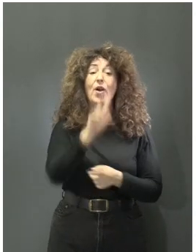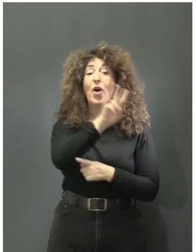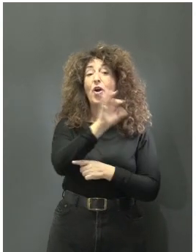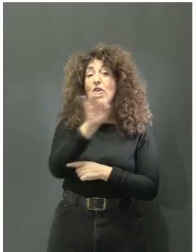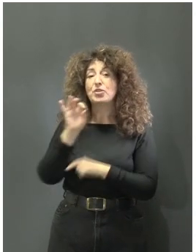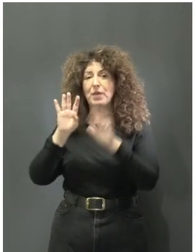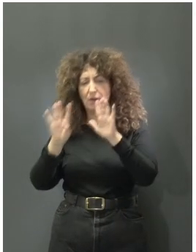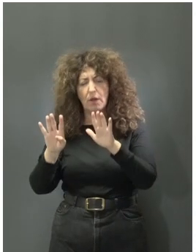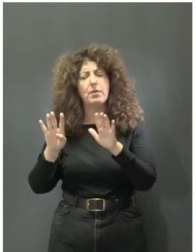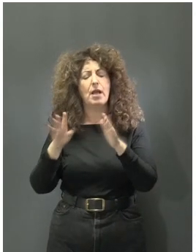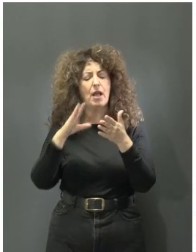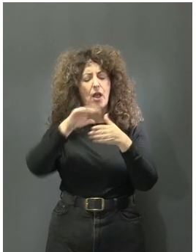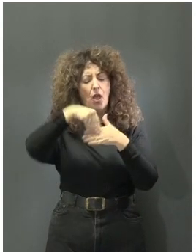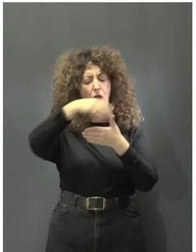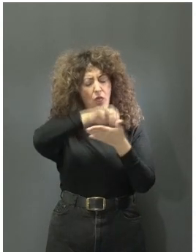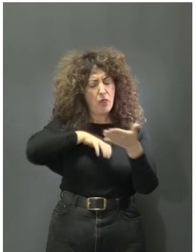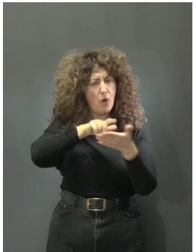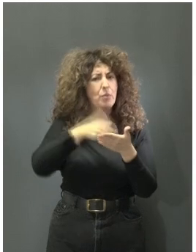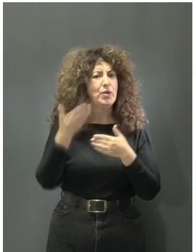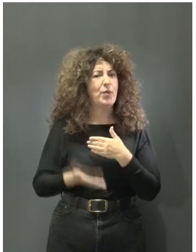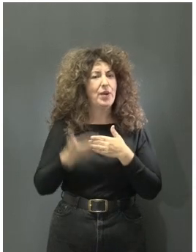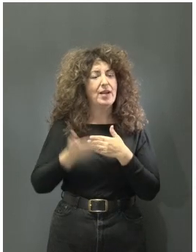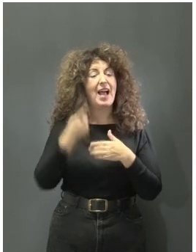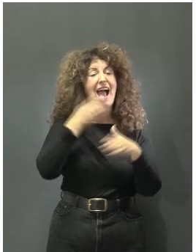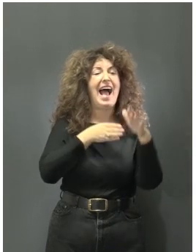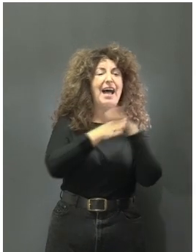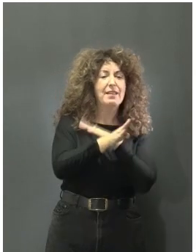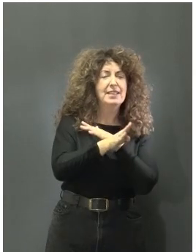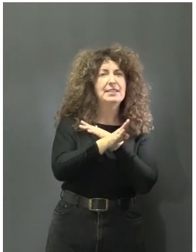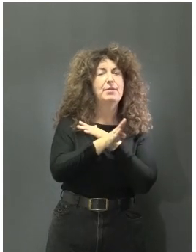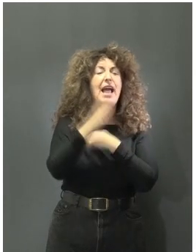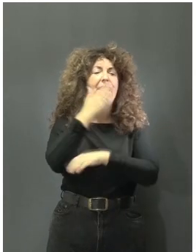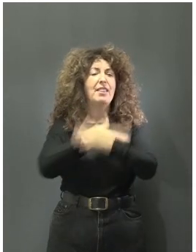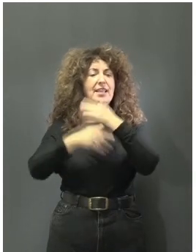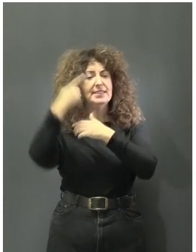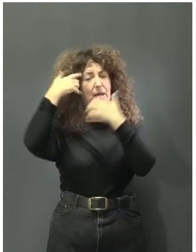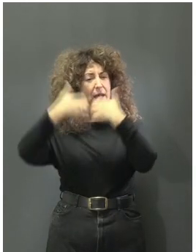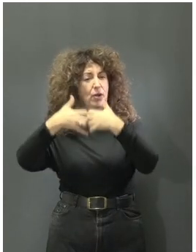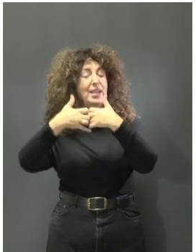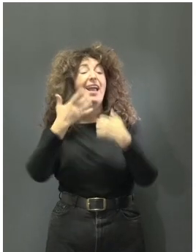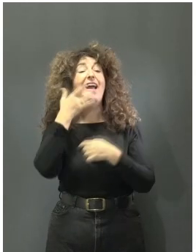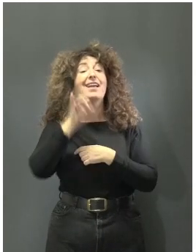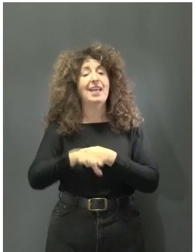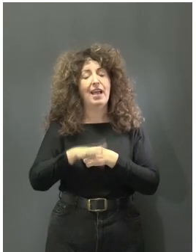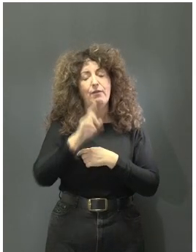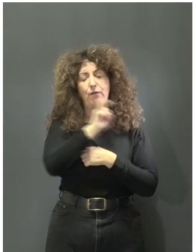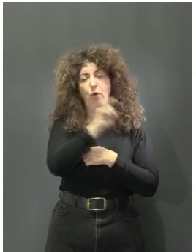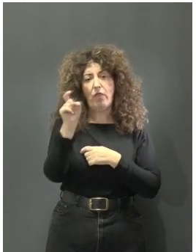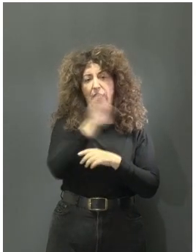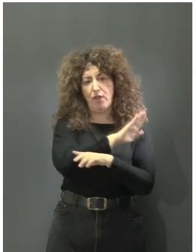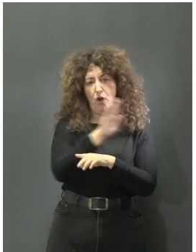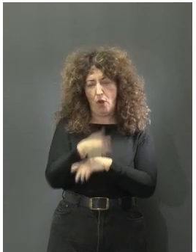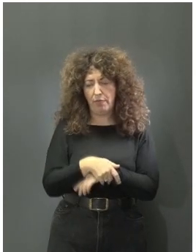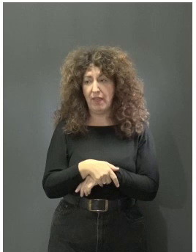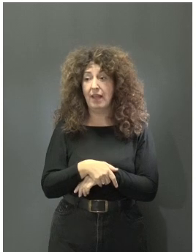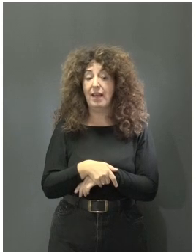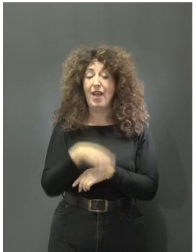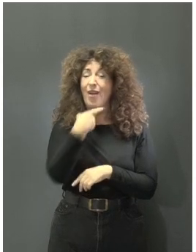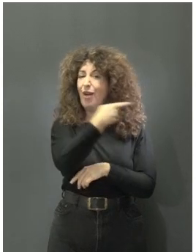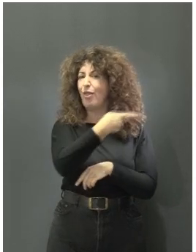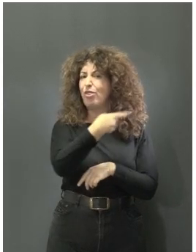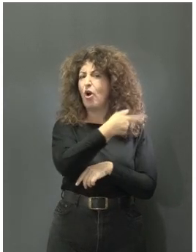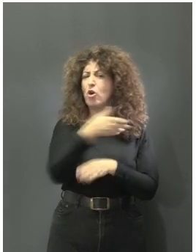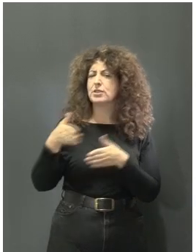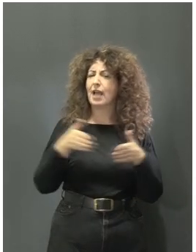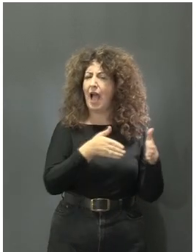que era accesibilidad y capacidades cognitivas, también por parte de la Fundación 11. Y hemos ido recorriendo un camino que ya